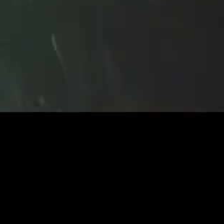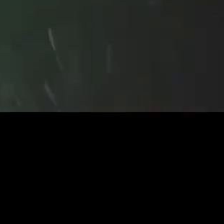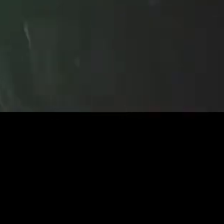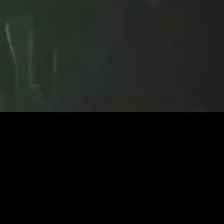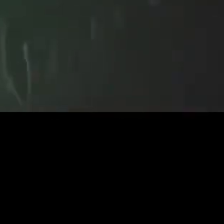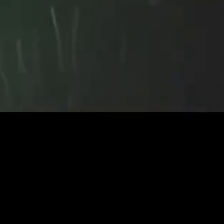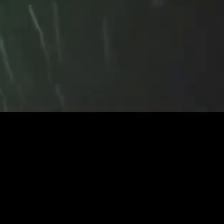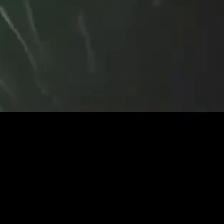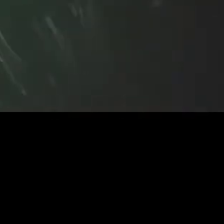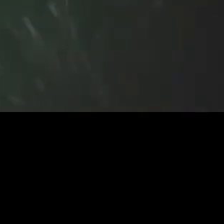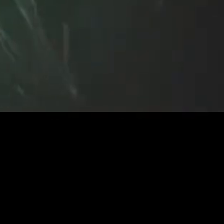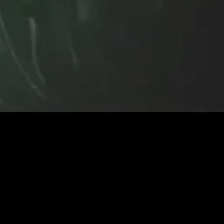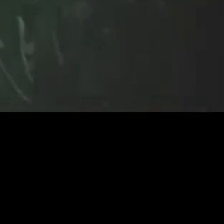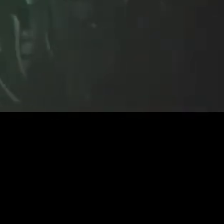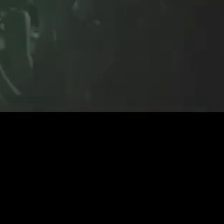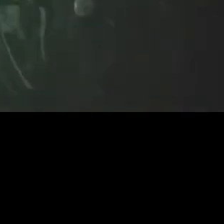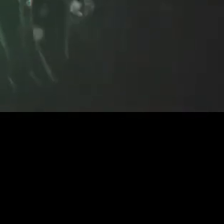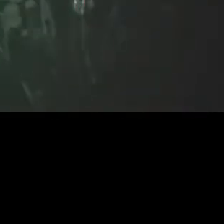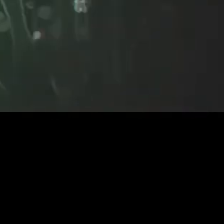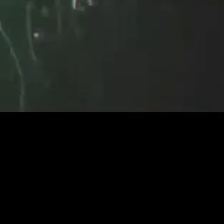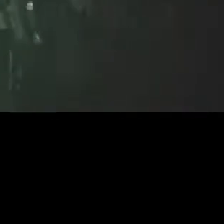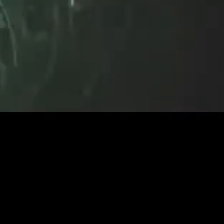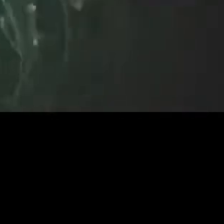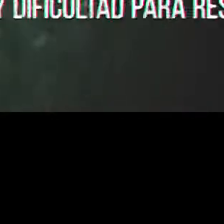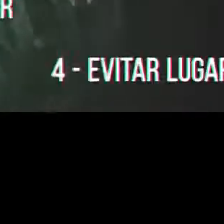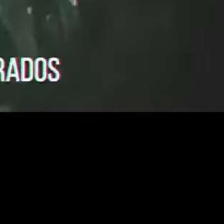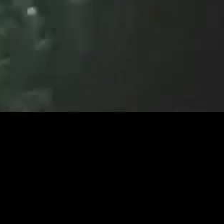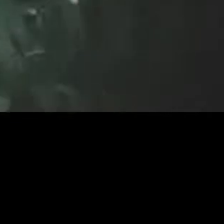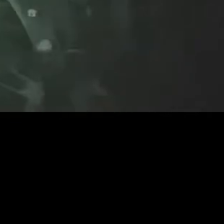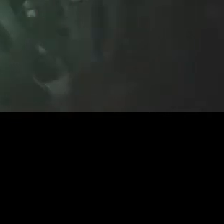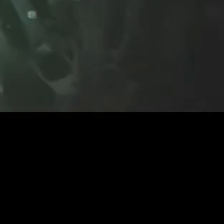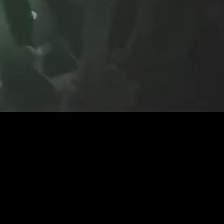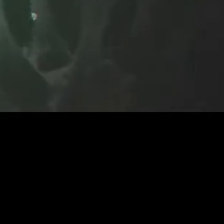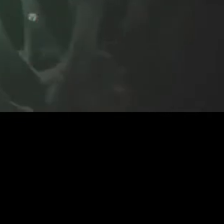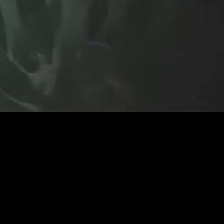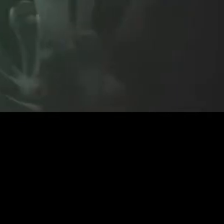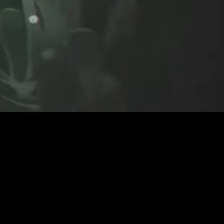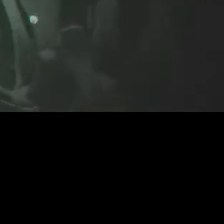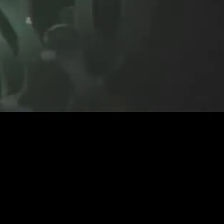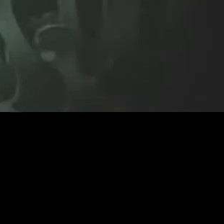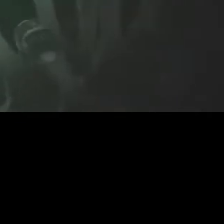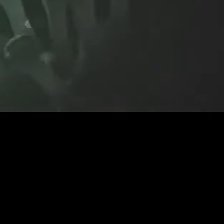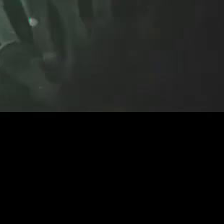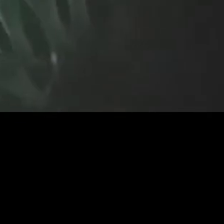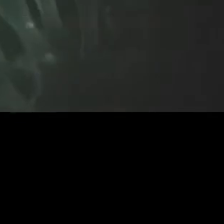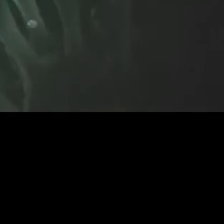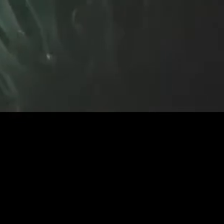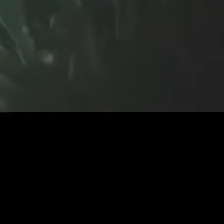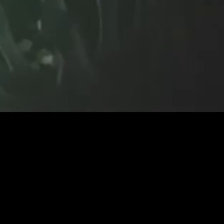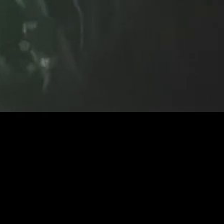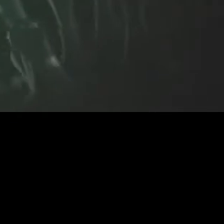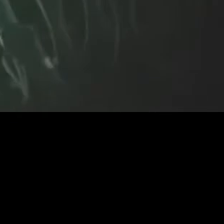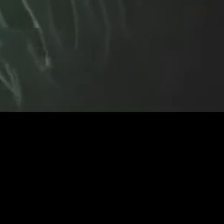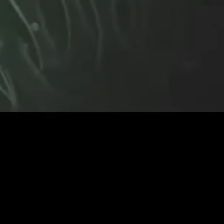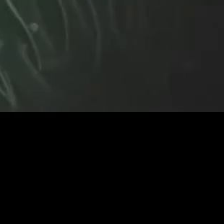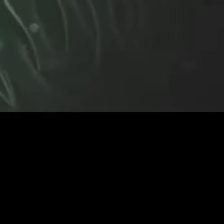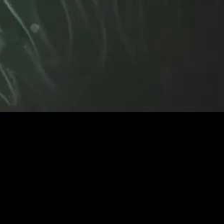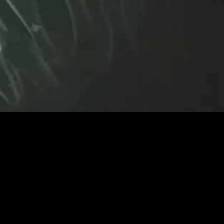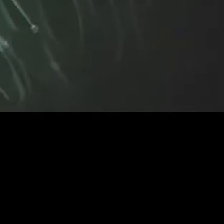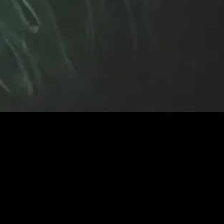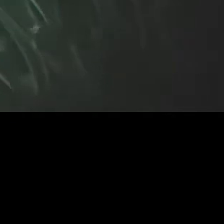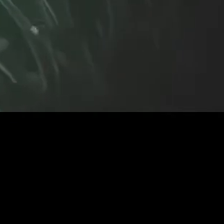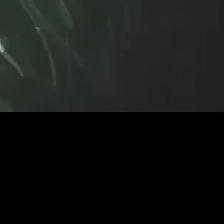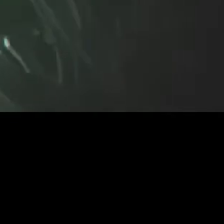cómo prevenir el contagio 1 lavarse las manos con frecuencia con agua y jabón o alcohol en gel